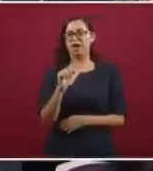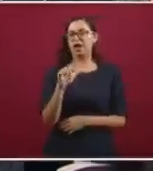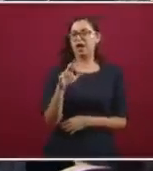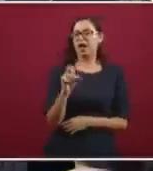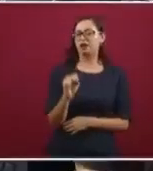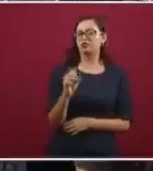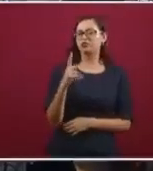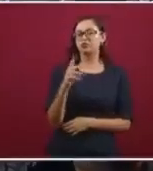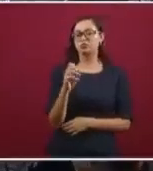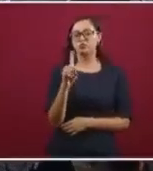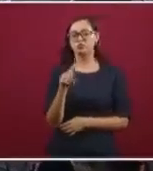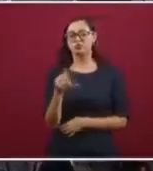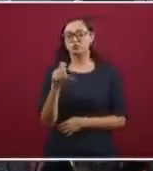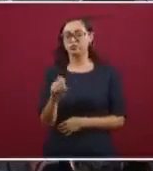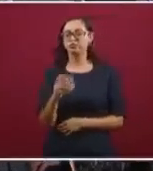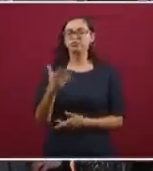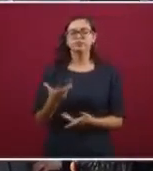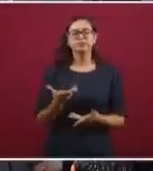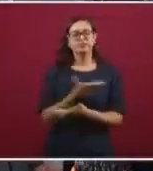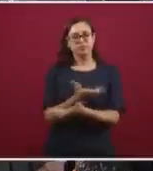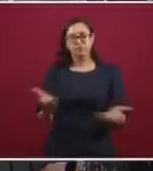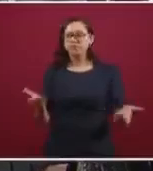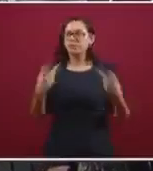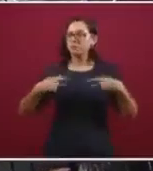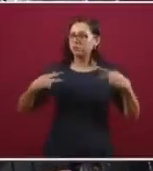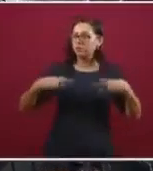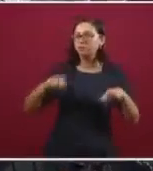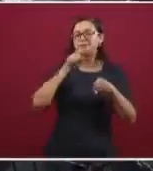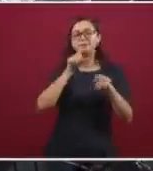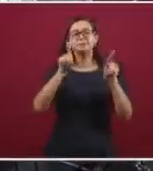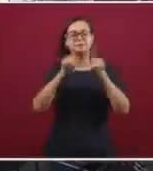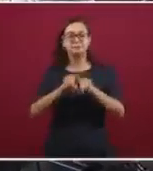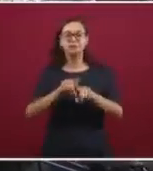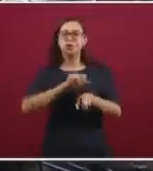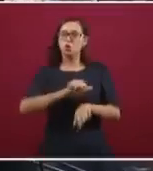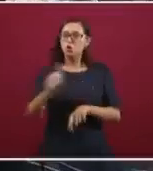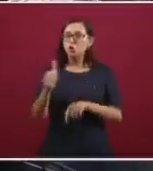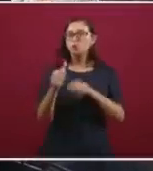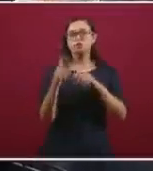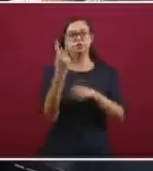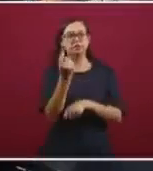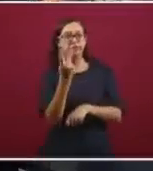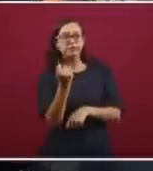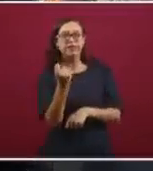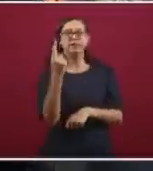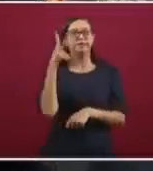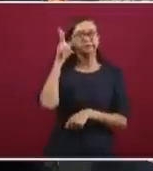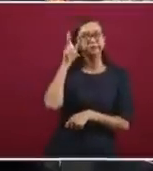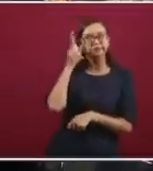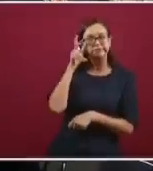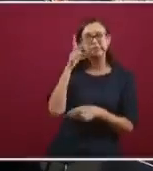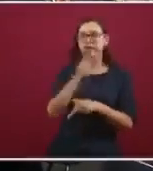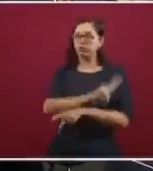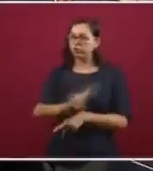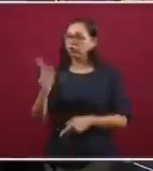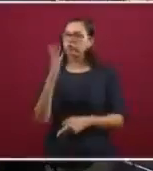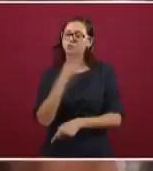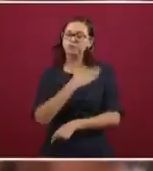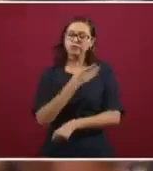presentes, a los que nos ven y a los que nos escuchan. Presidente, ahorita en la tabla